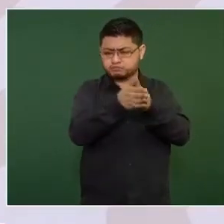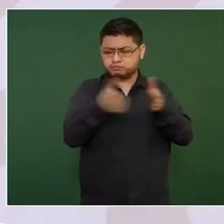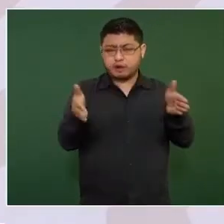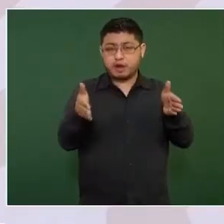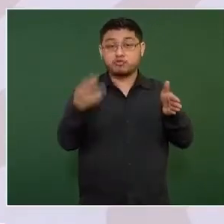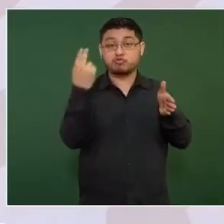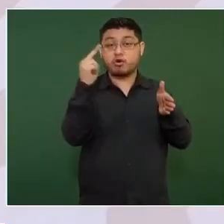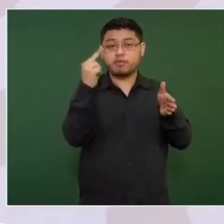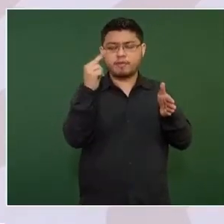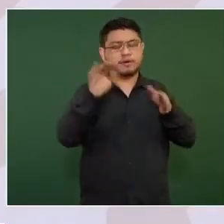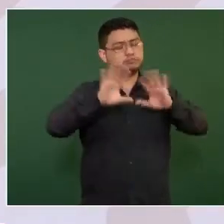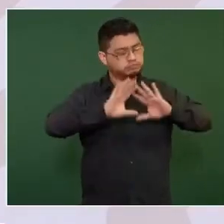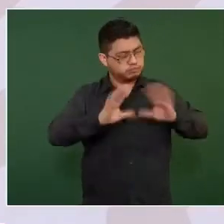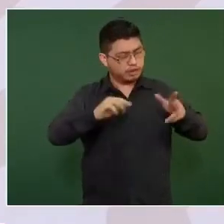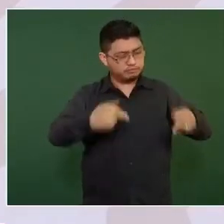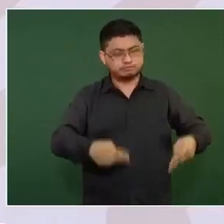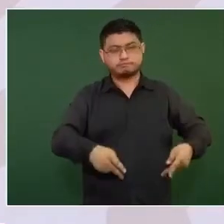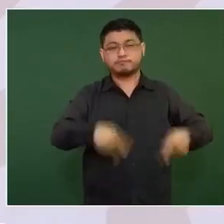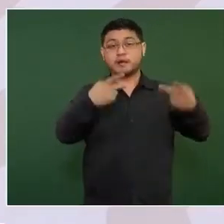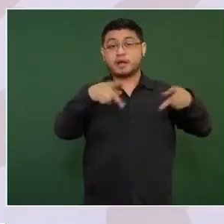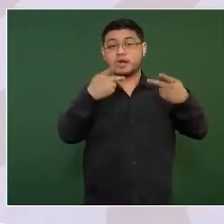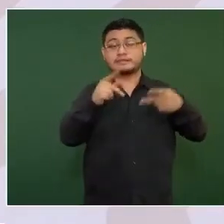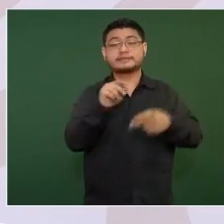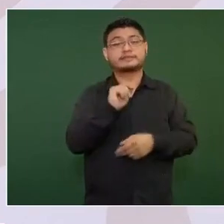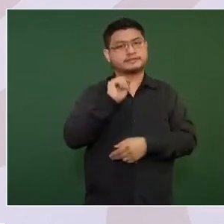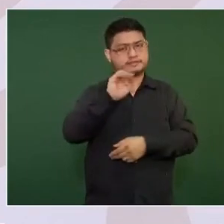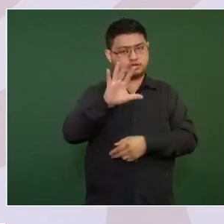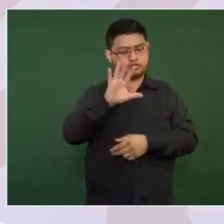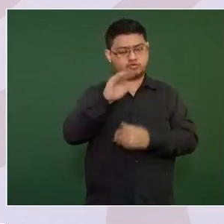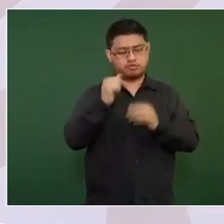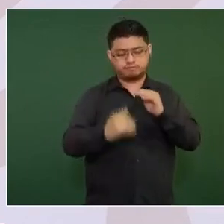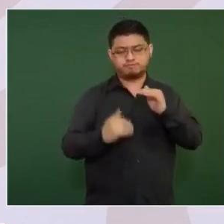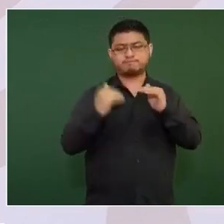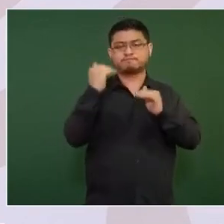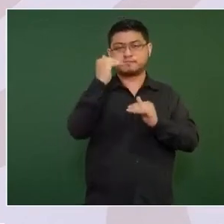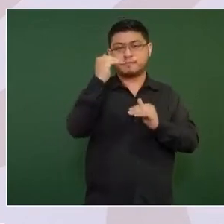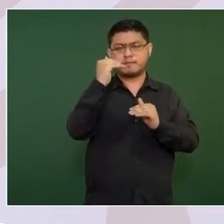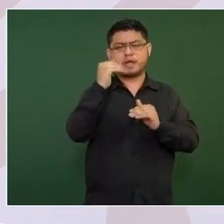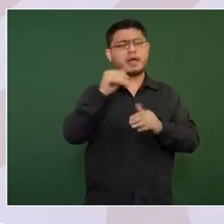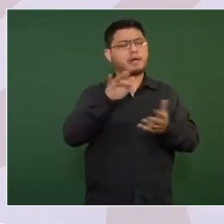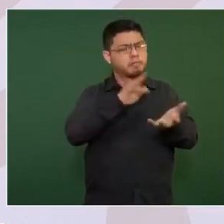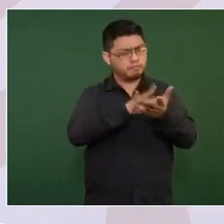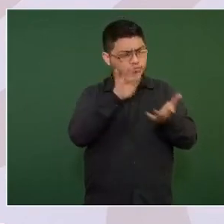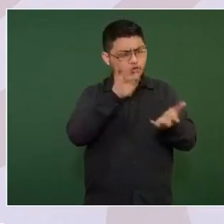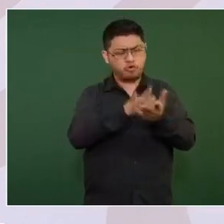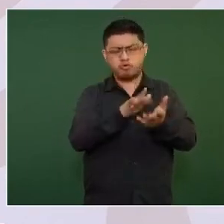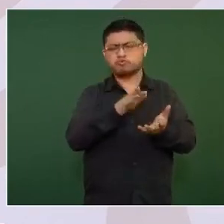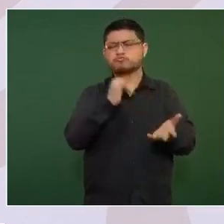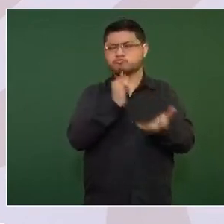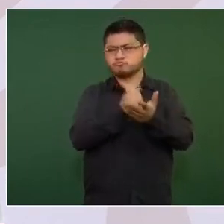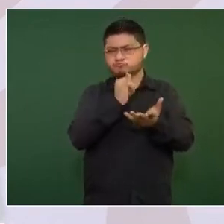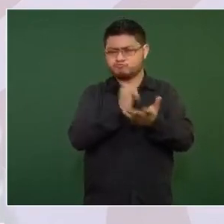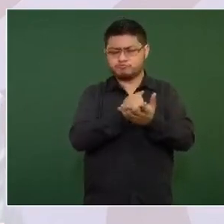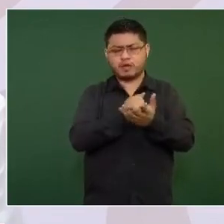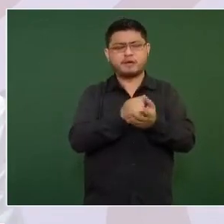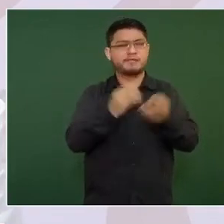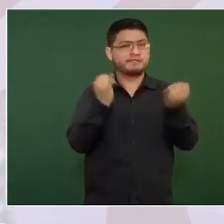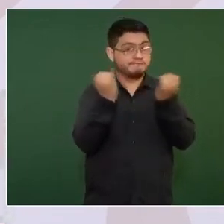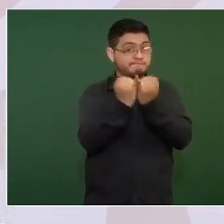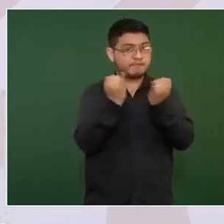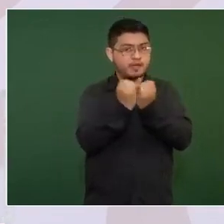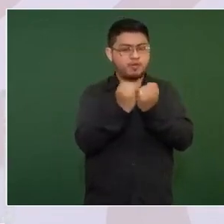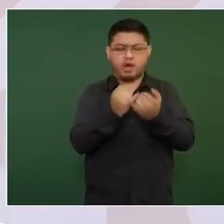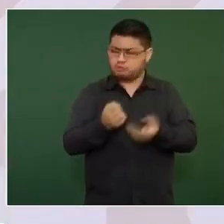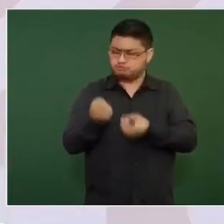noviembre serán subastados 5 más con facilidades fiscales y suministro asegurado